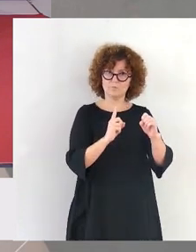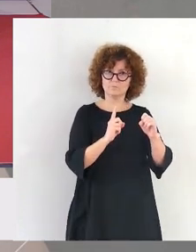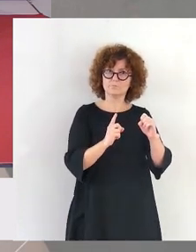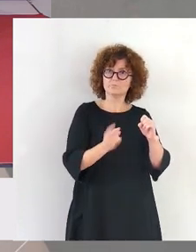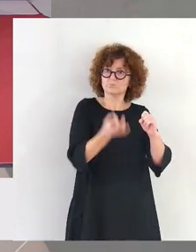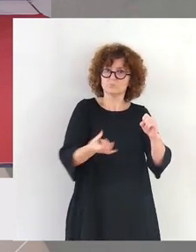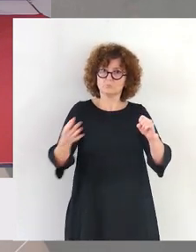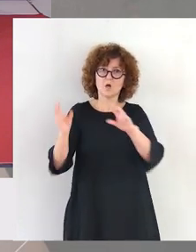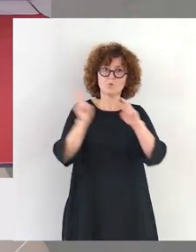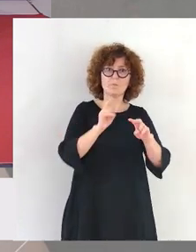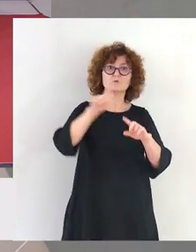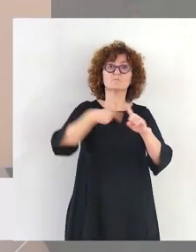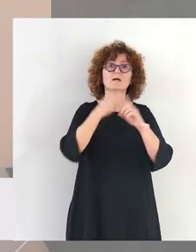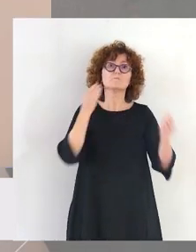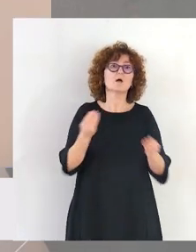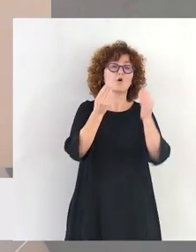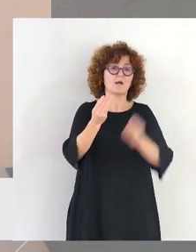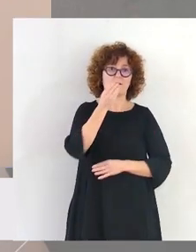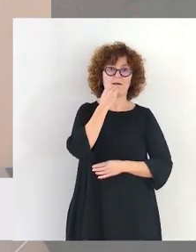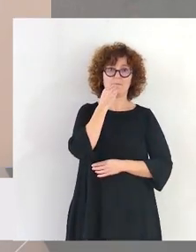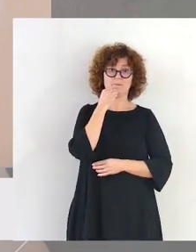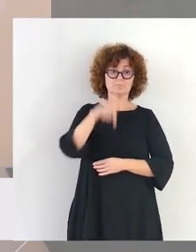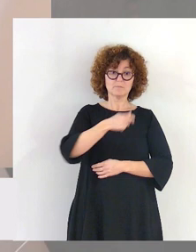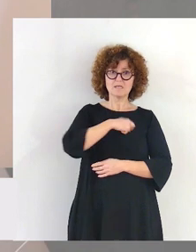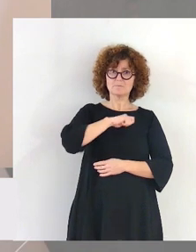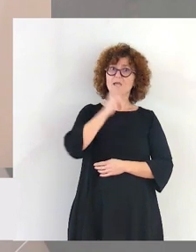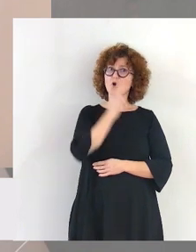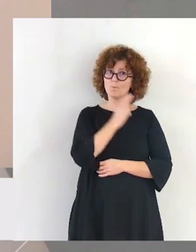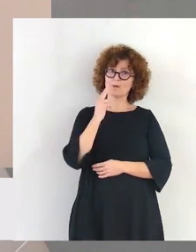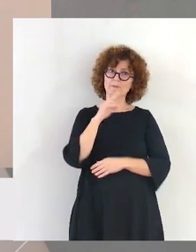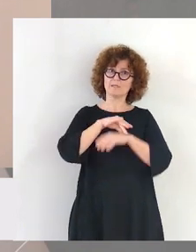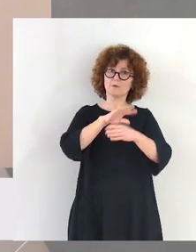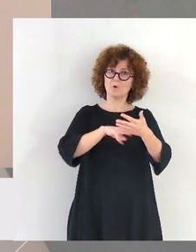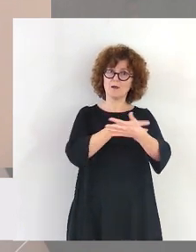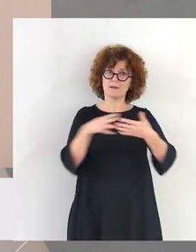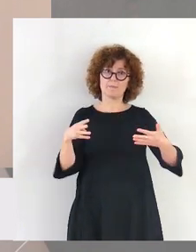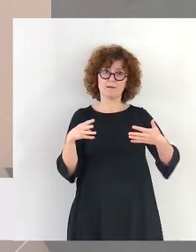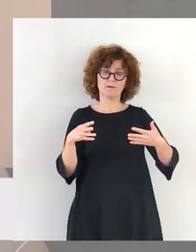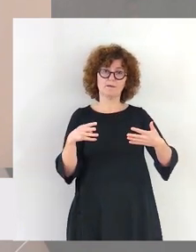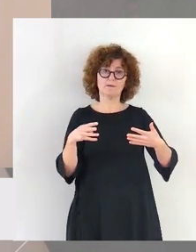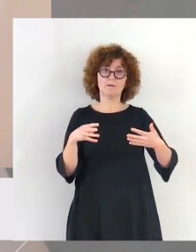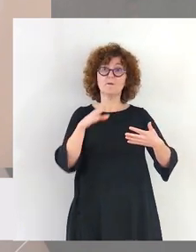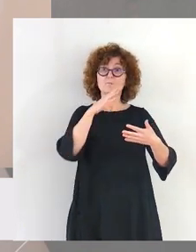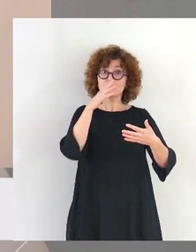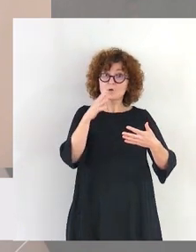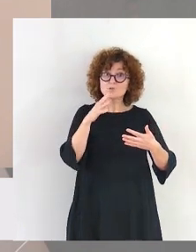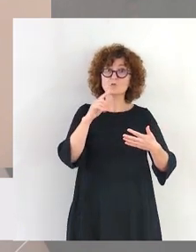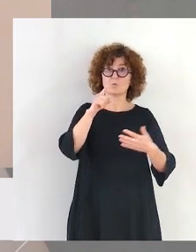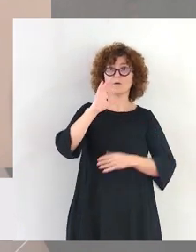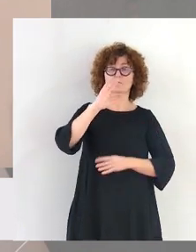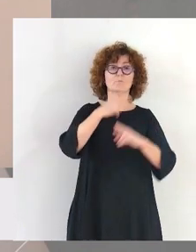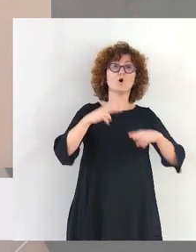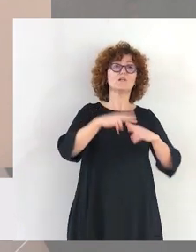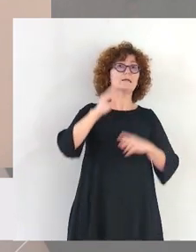alimentaria España es un Aliado comprometido con esta agenda de ahí que la política de cambio climático hace tiempo que ha dejado de ser una